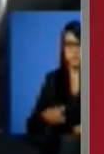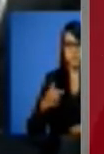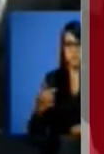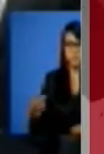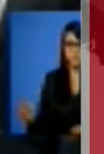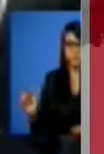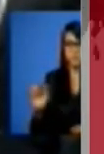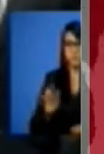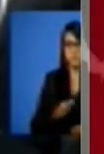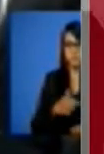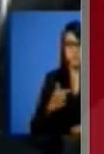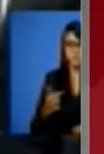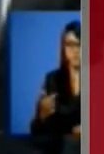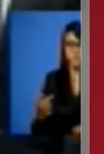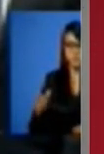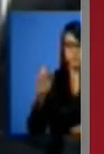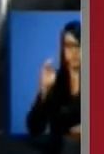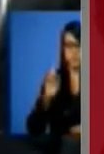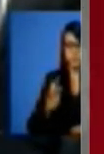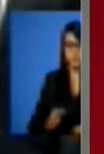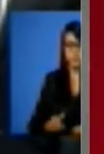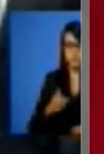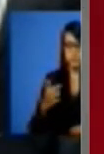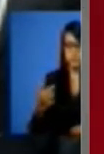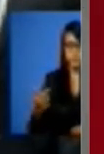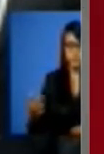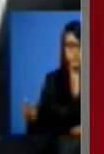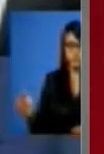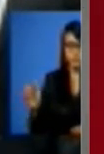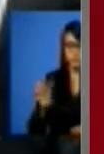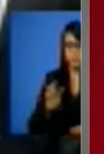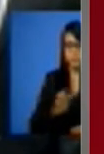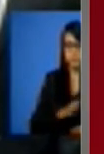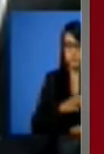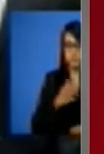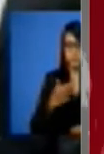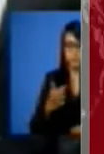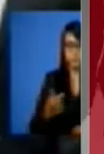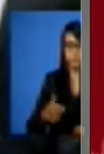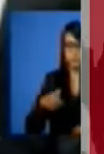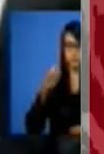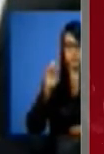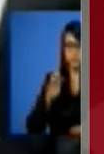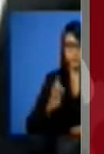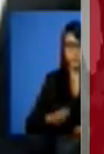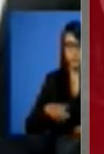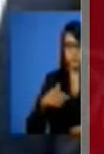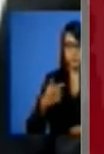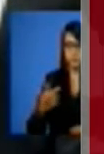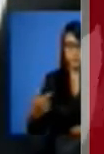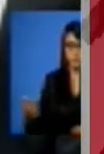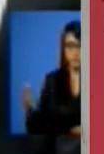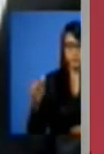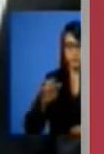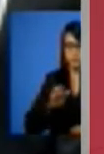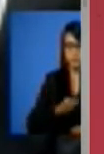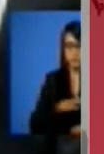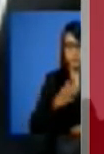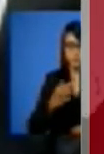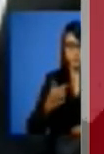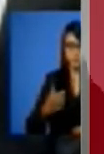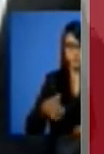incapaces como salvadoreños de poderlas responder para muchas gracias señora castaneda por sus